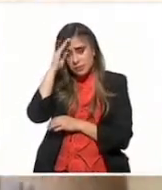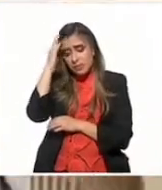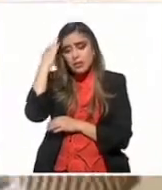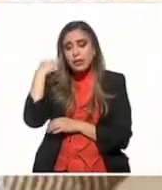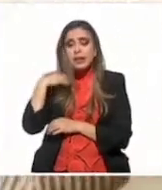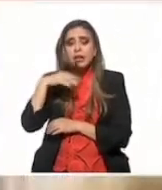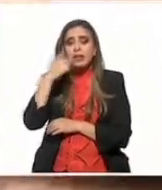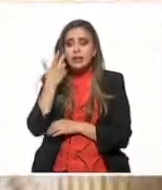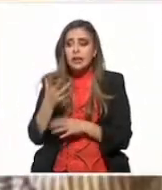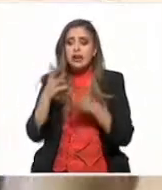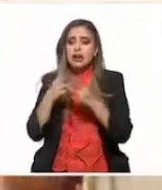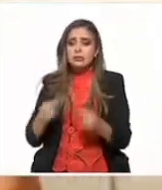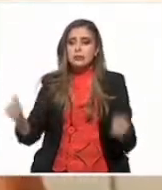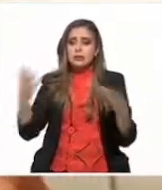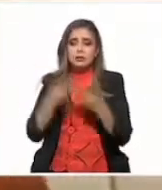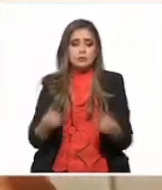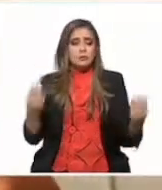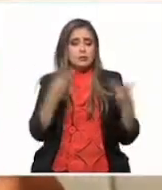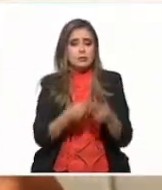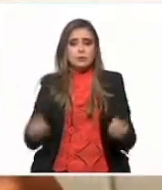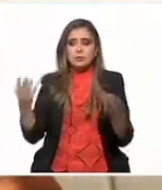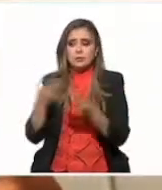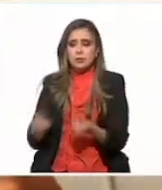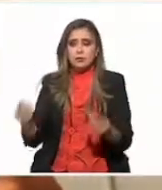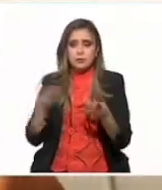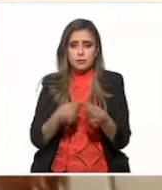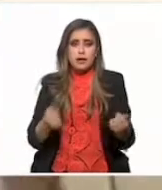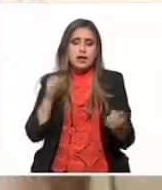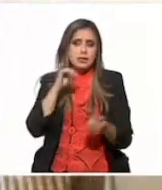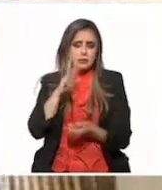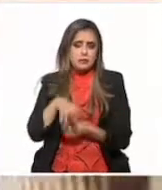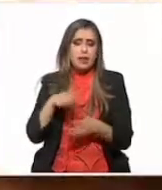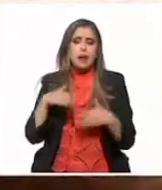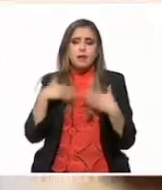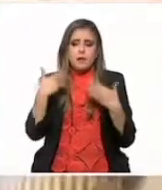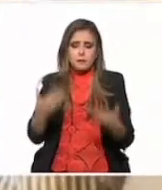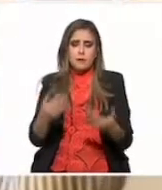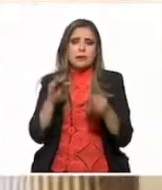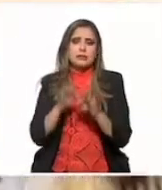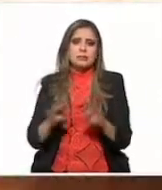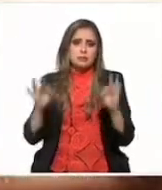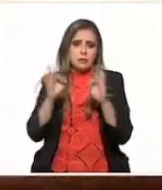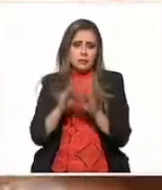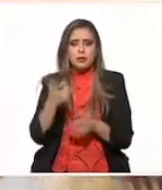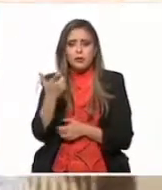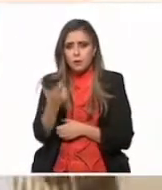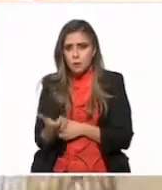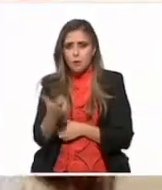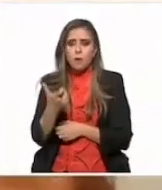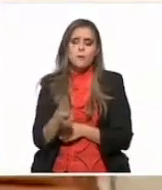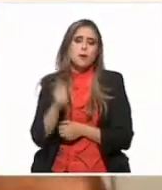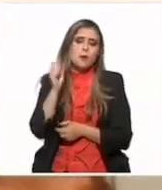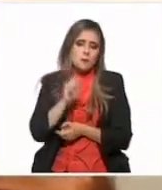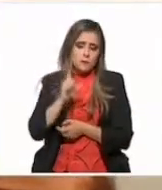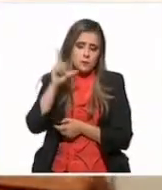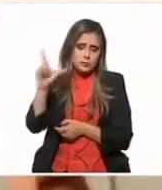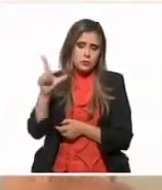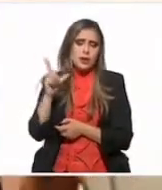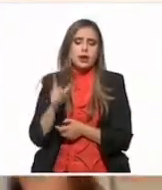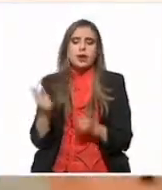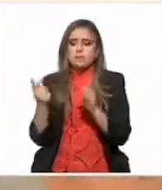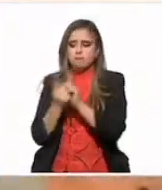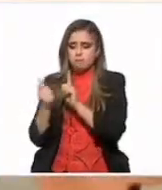de afuera hacia adentro y no hay duda que lo externo es importante lo económico lo profesional lo relacional